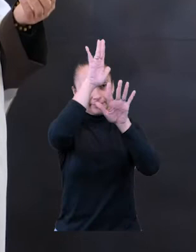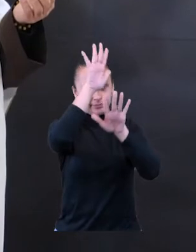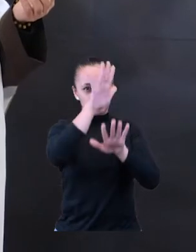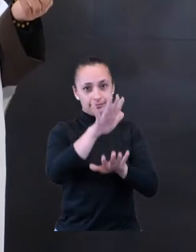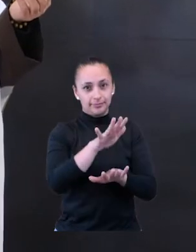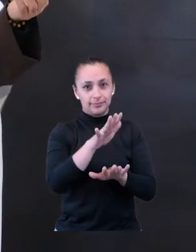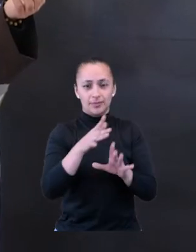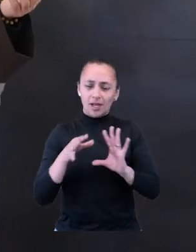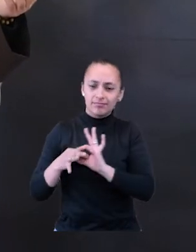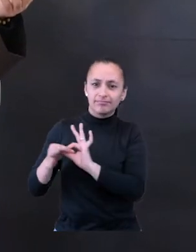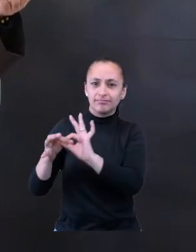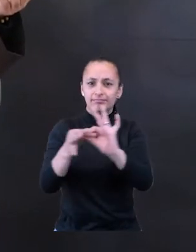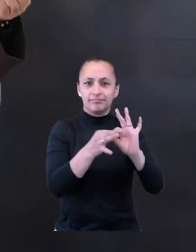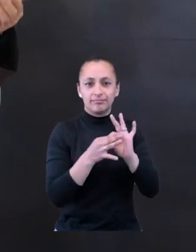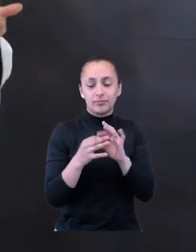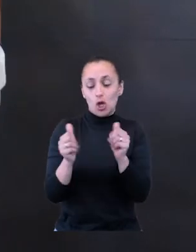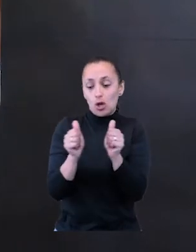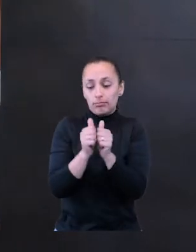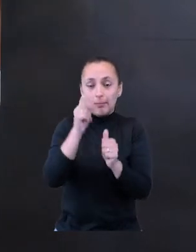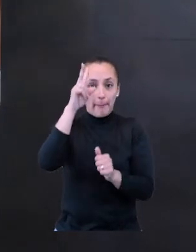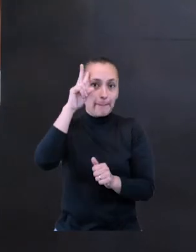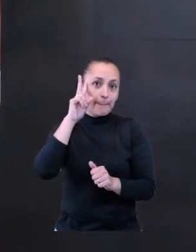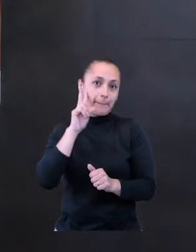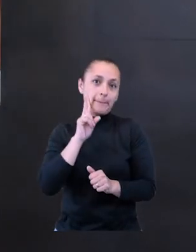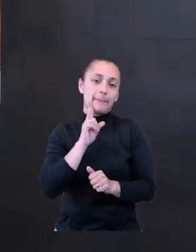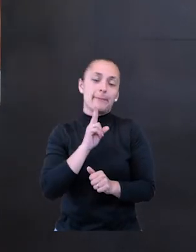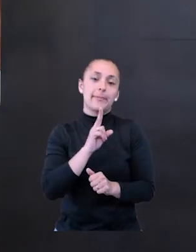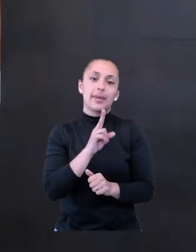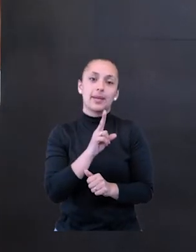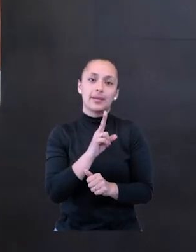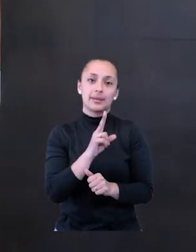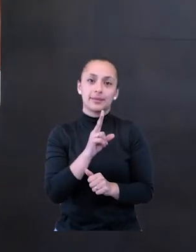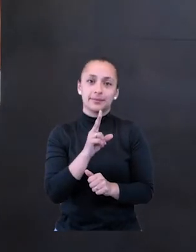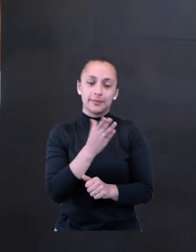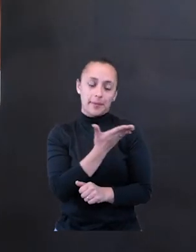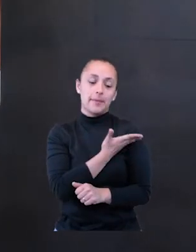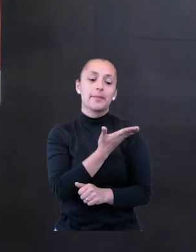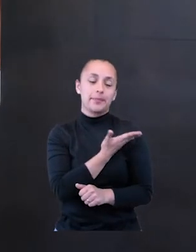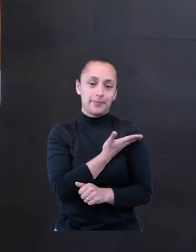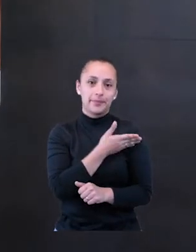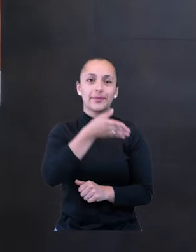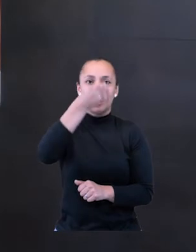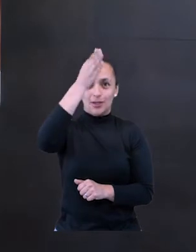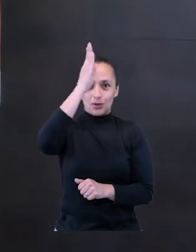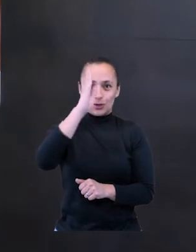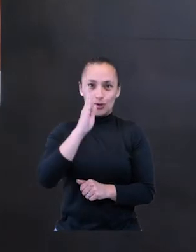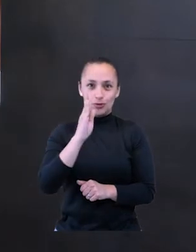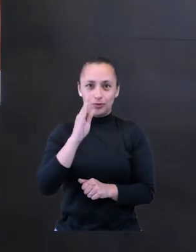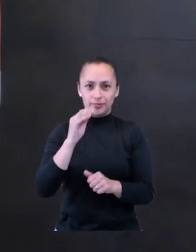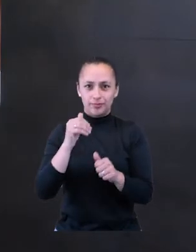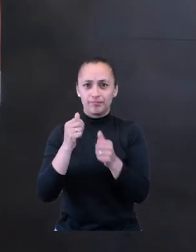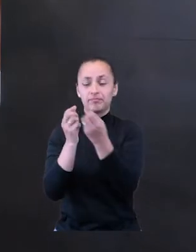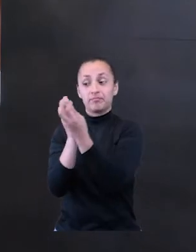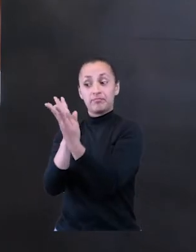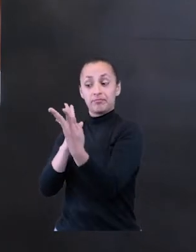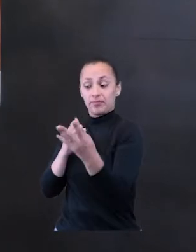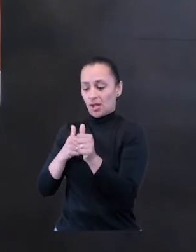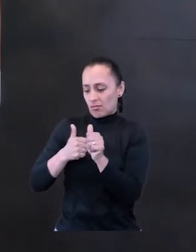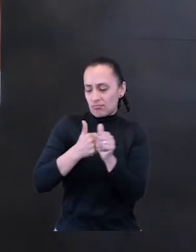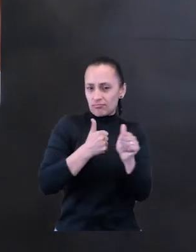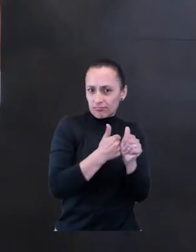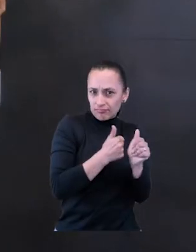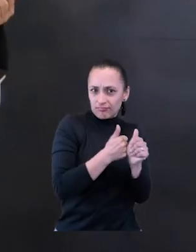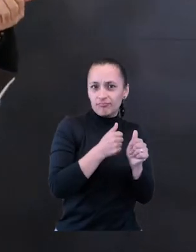en comunión de la virgen maría madre de dios los apóstoles santiago